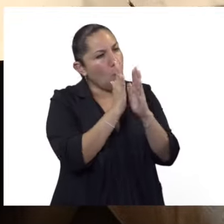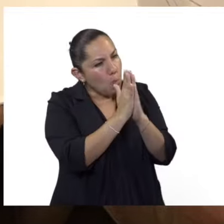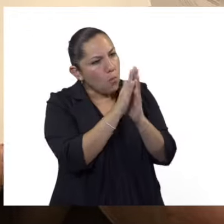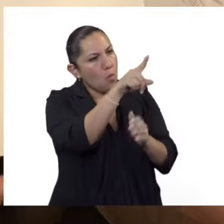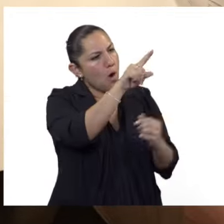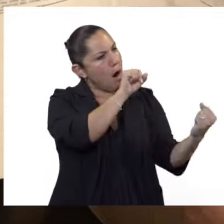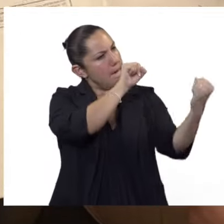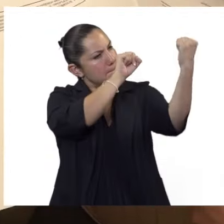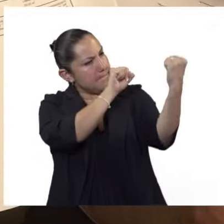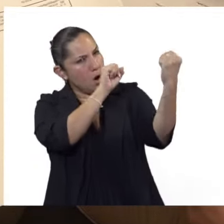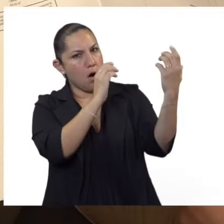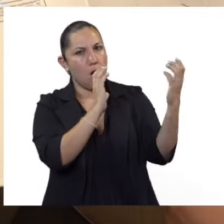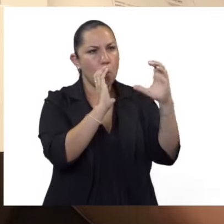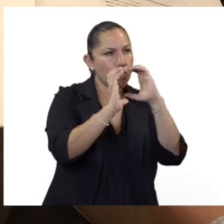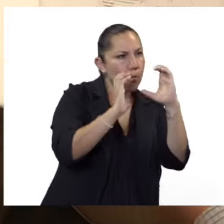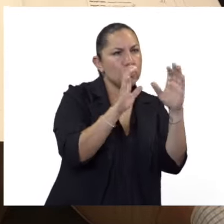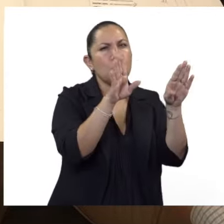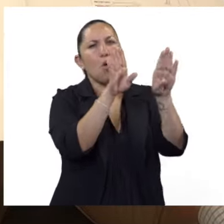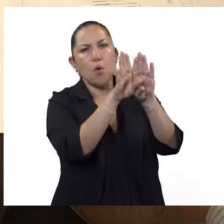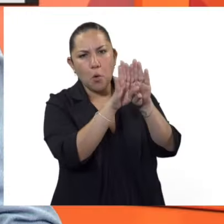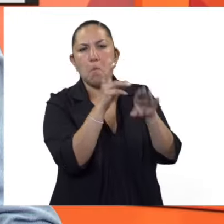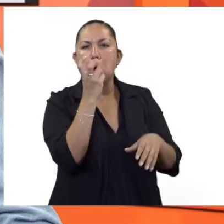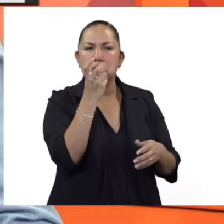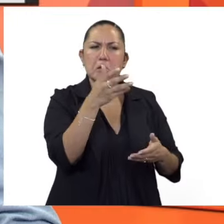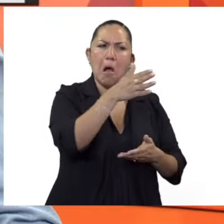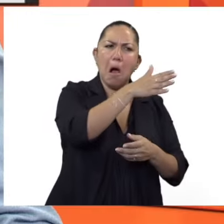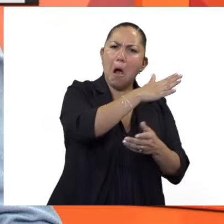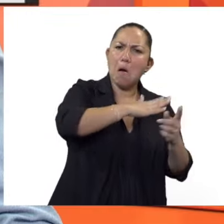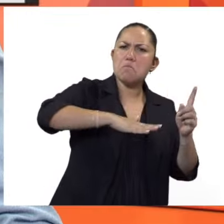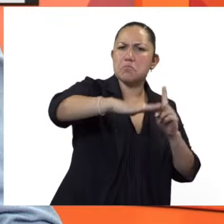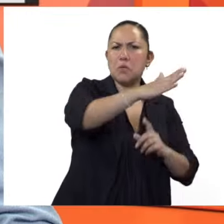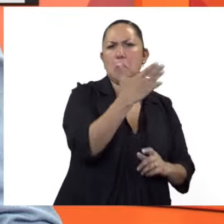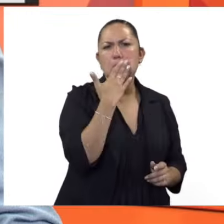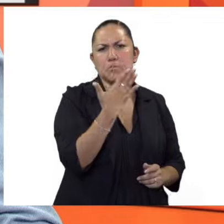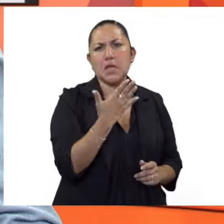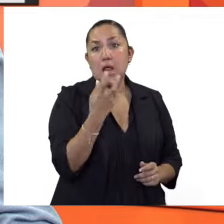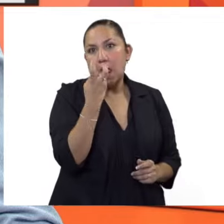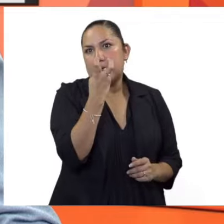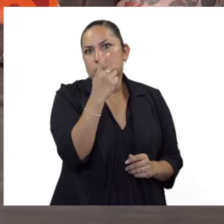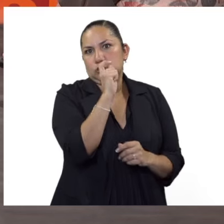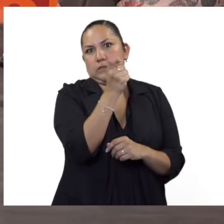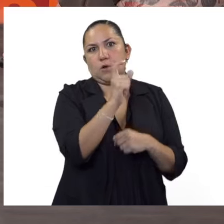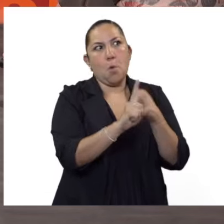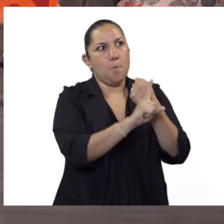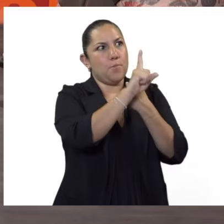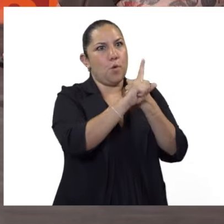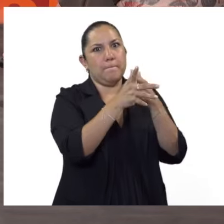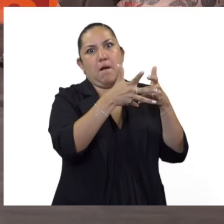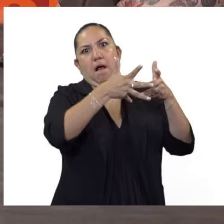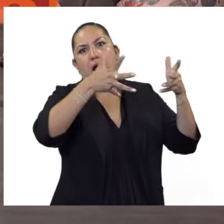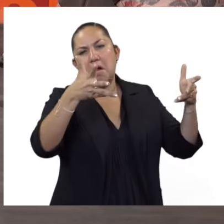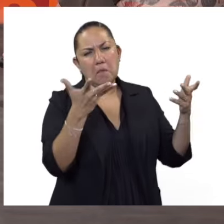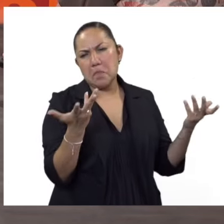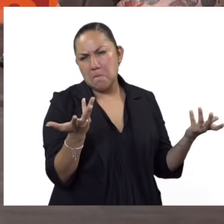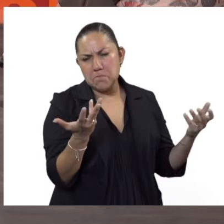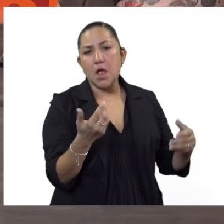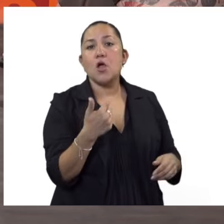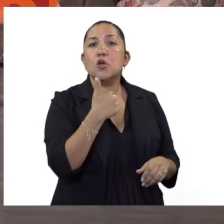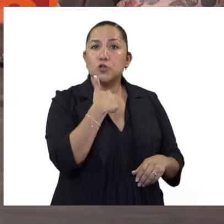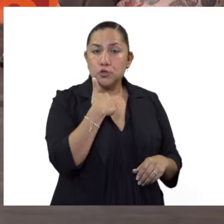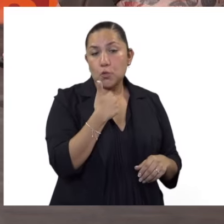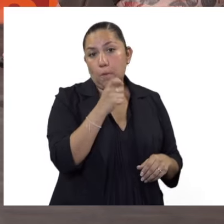hablarme Entonces no ha sido un gran problema y y por ejemplo las reuniones en